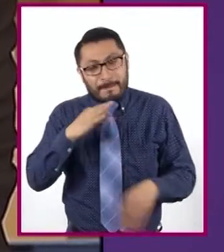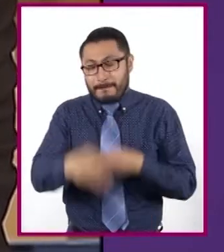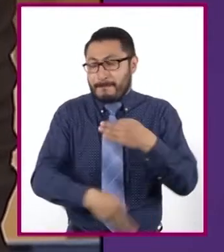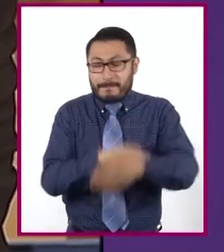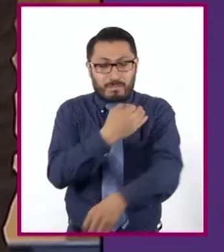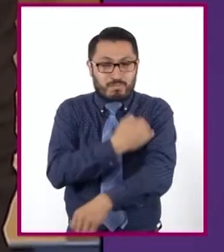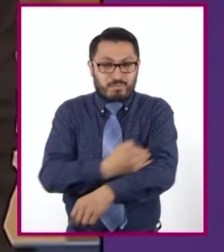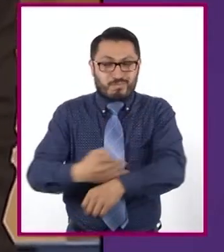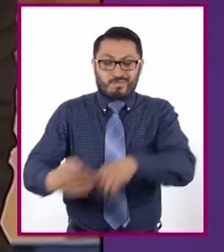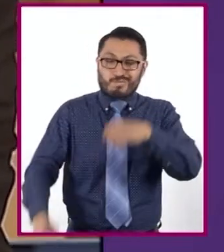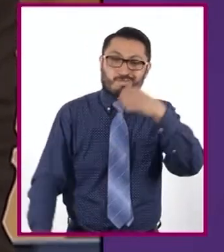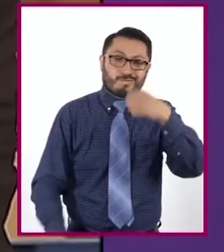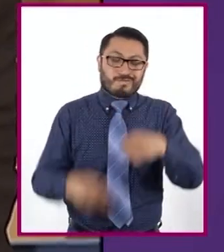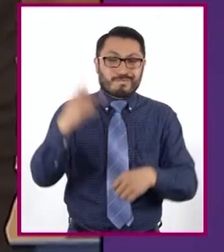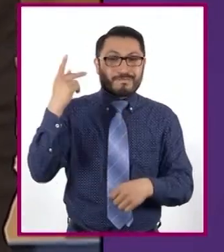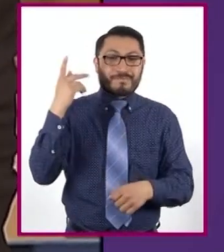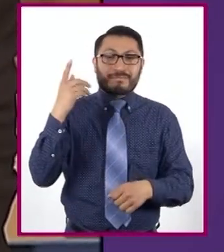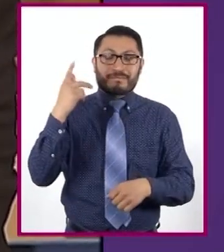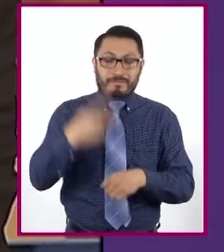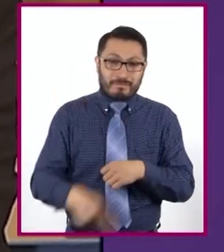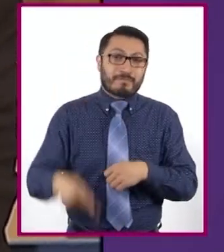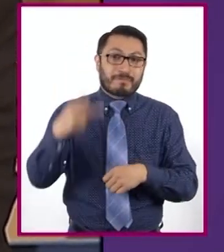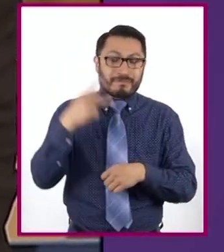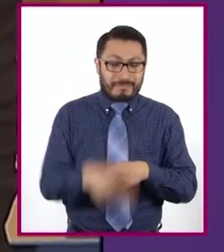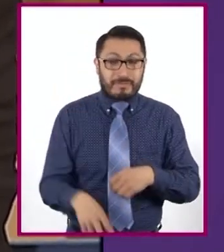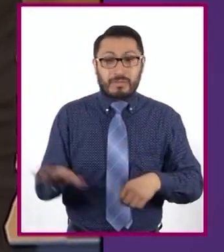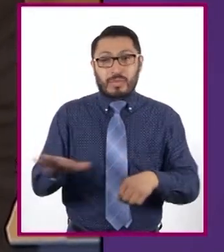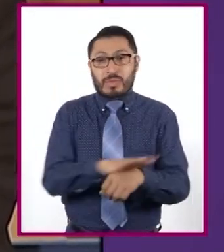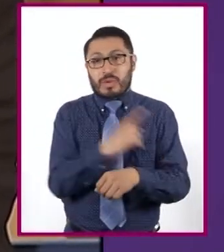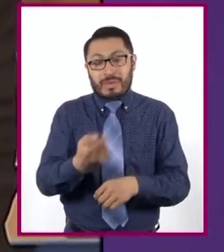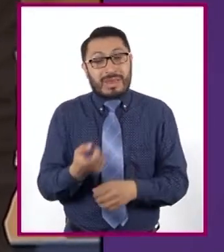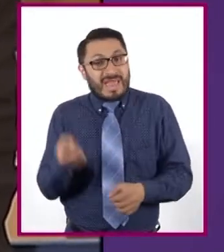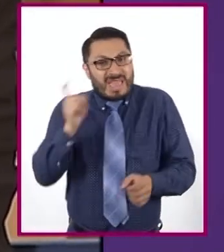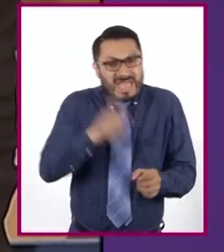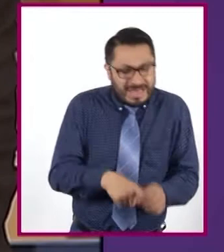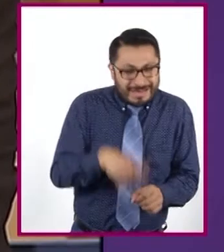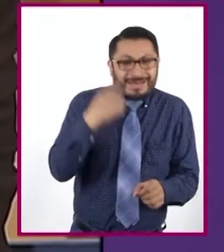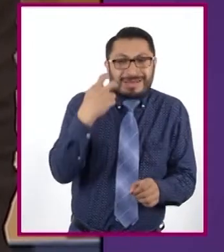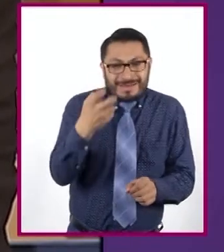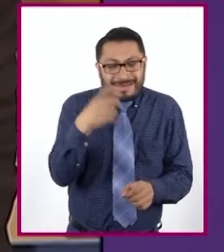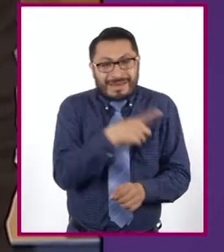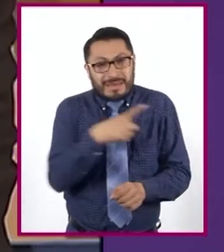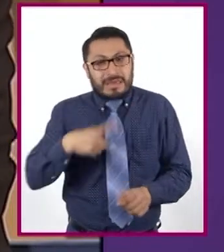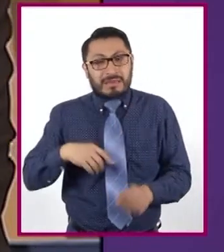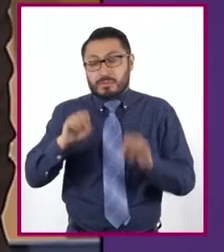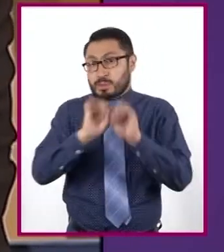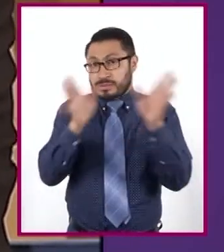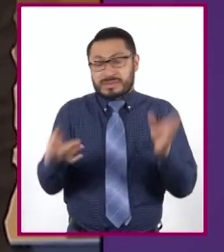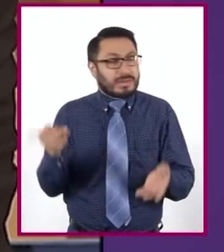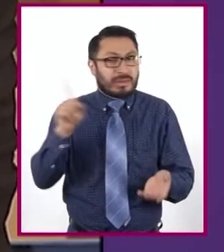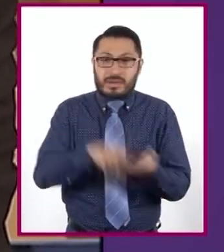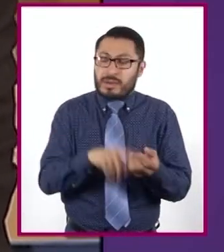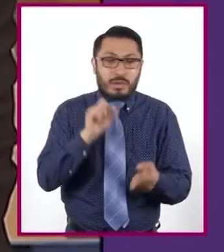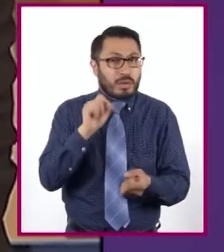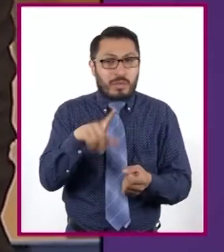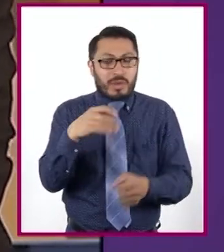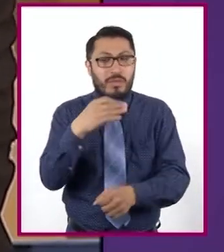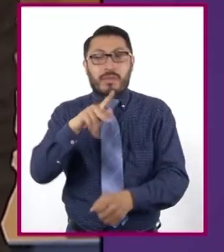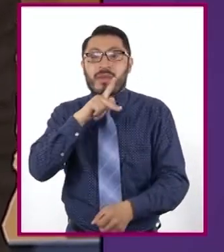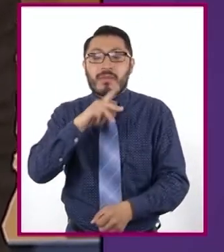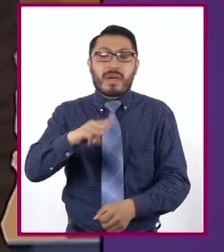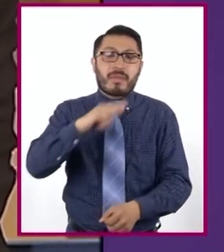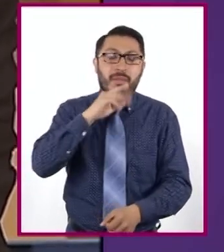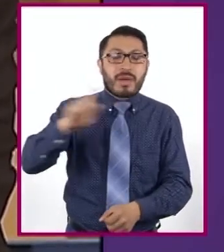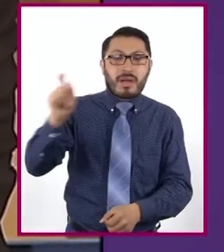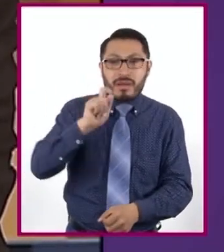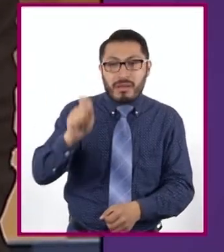decir, el incorporarse a esa actividad implica que deben de tenerlo claro, entra la mamá, el papá, la novia, la